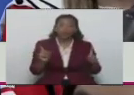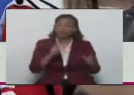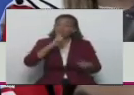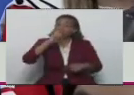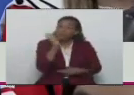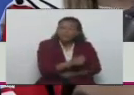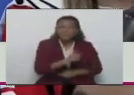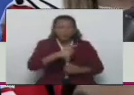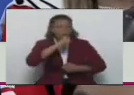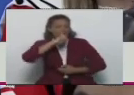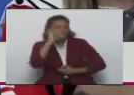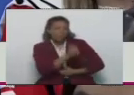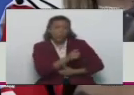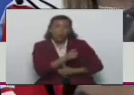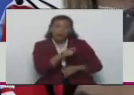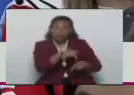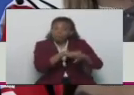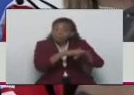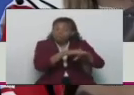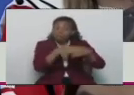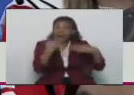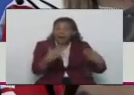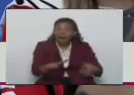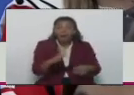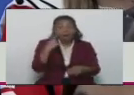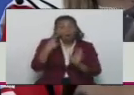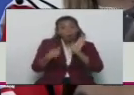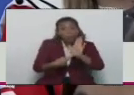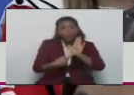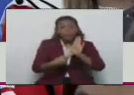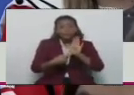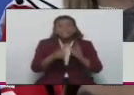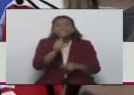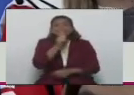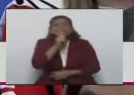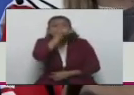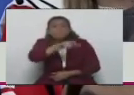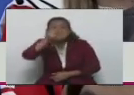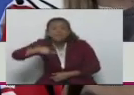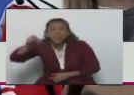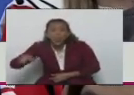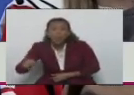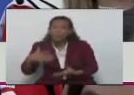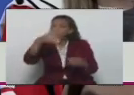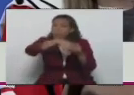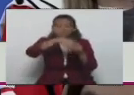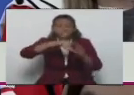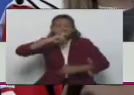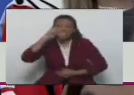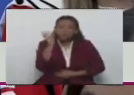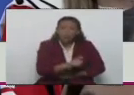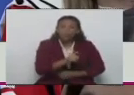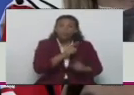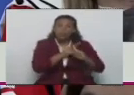el odio que existe, también estamos obligados a identificar a aquel venezolano que no votó por odio, por